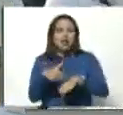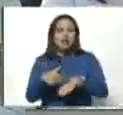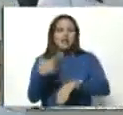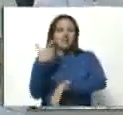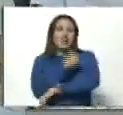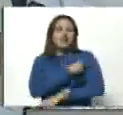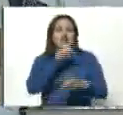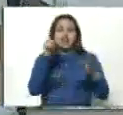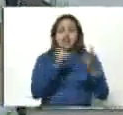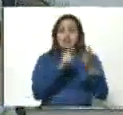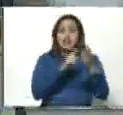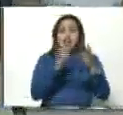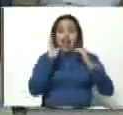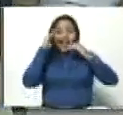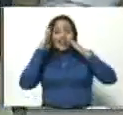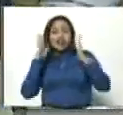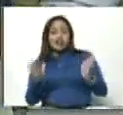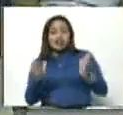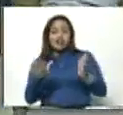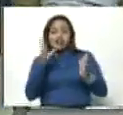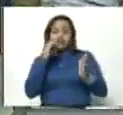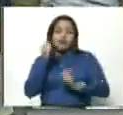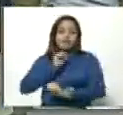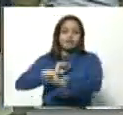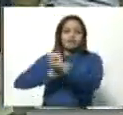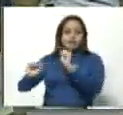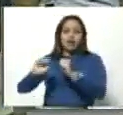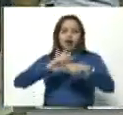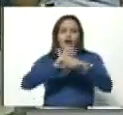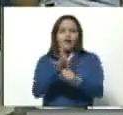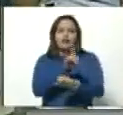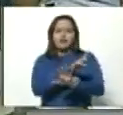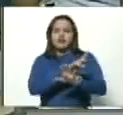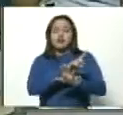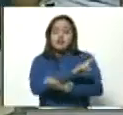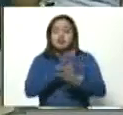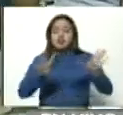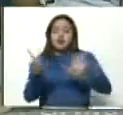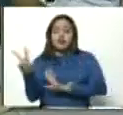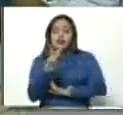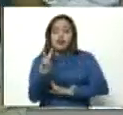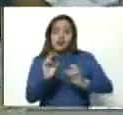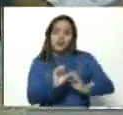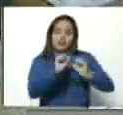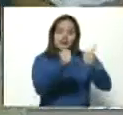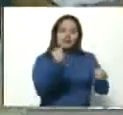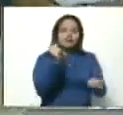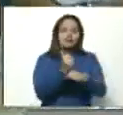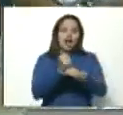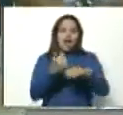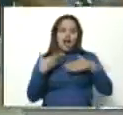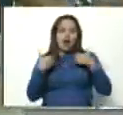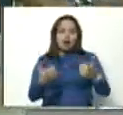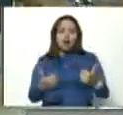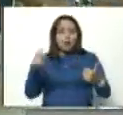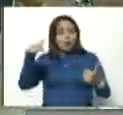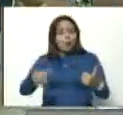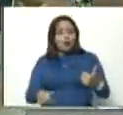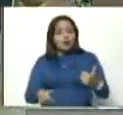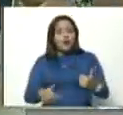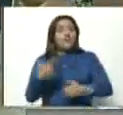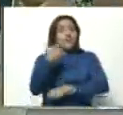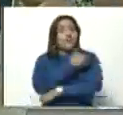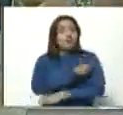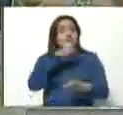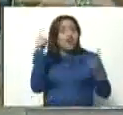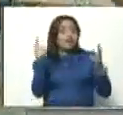Atención y Contrarrestar el COVID-19 en Venezuela. Iniciamos entonces con el personal de salud que va a recibir hoy la dosis de